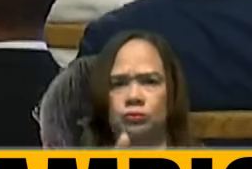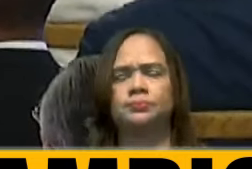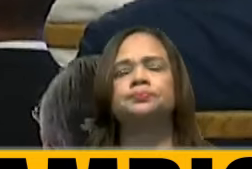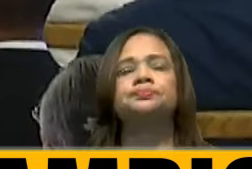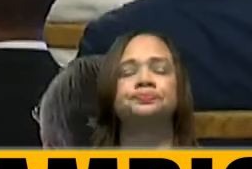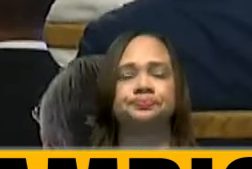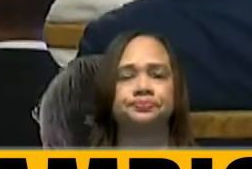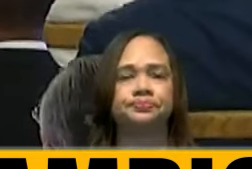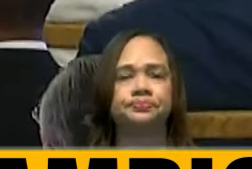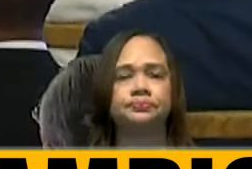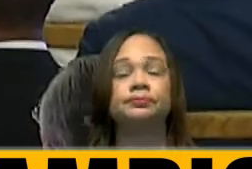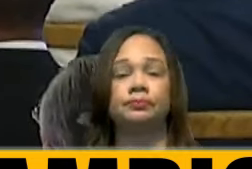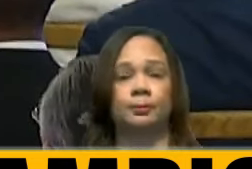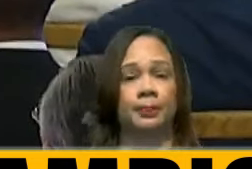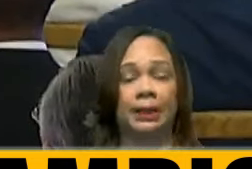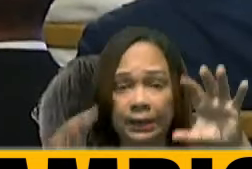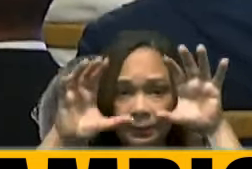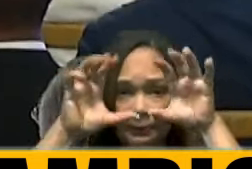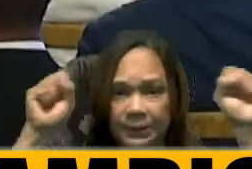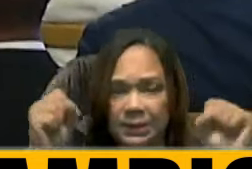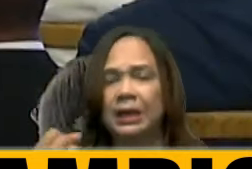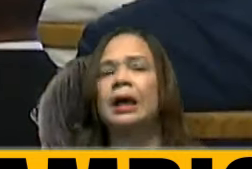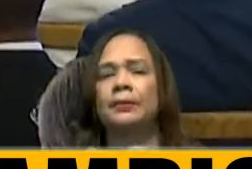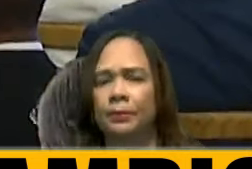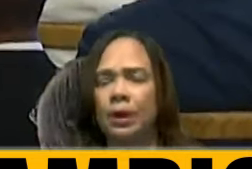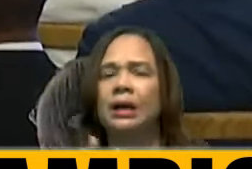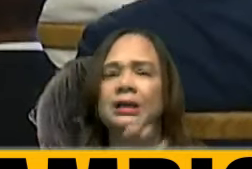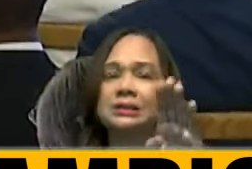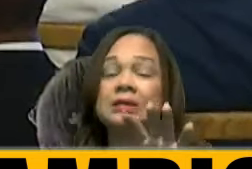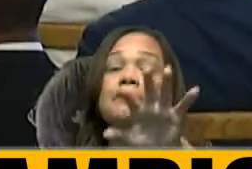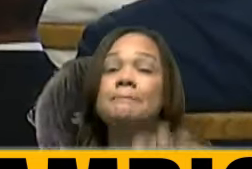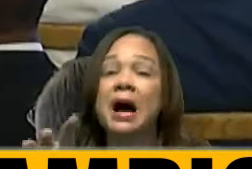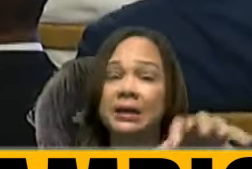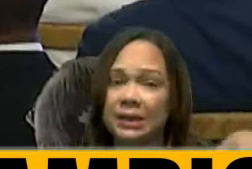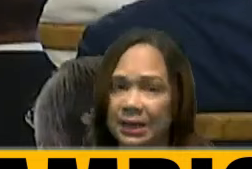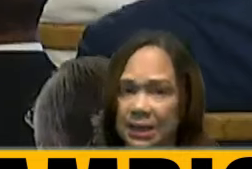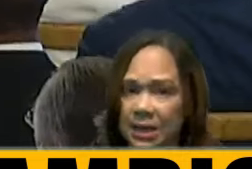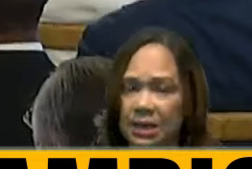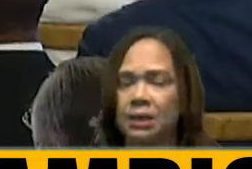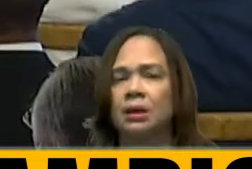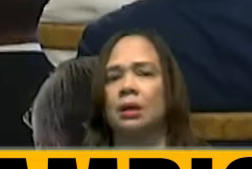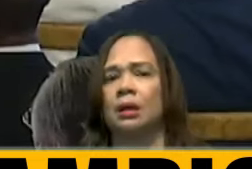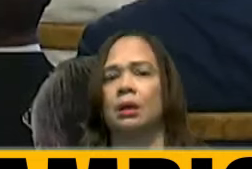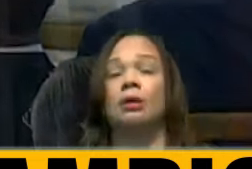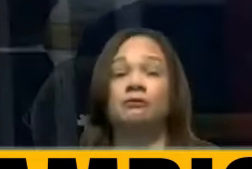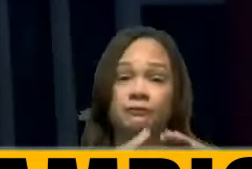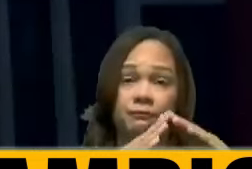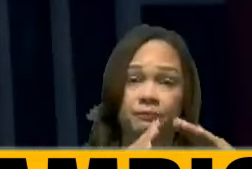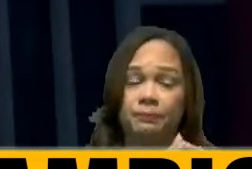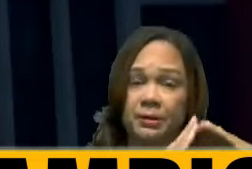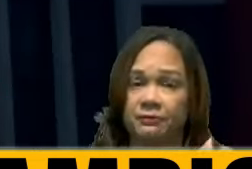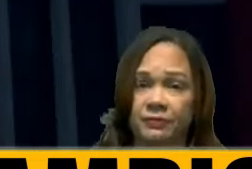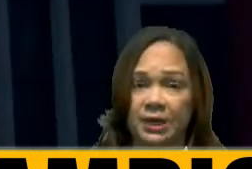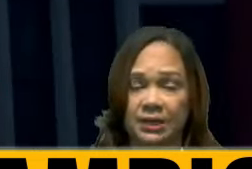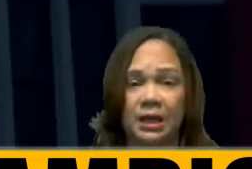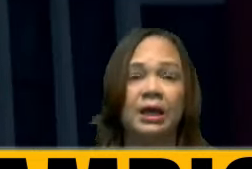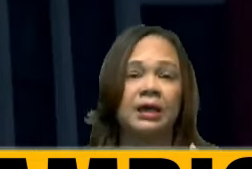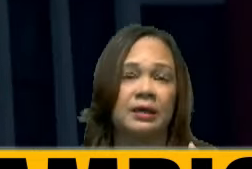continuamos la comisión presidencial de apoyo al desarrollo barrial con vivienda y familia